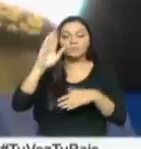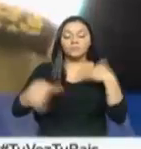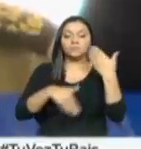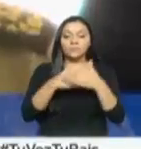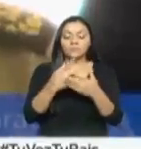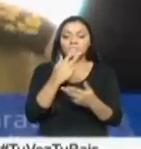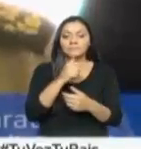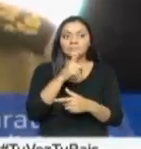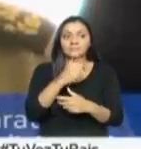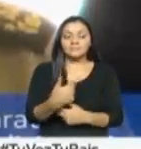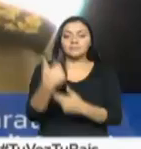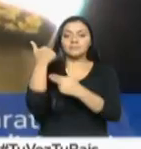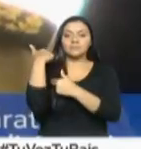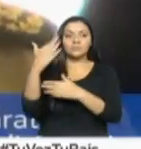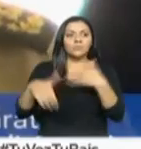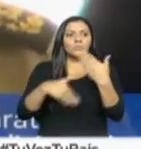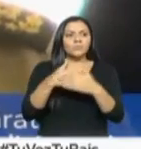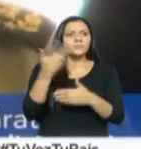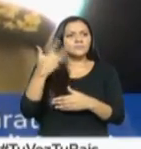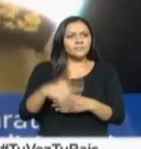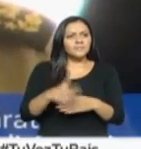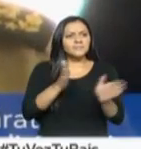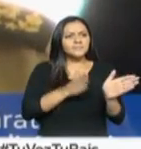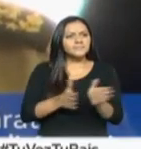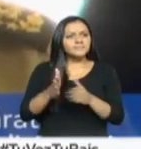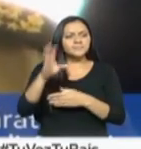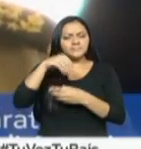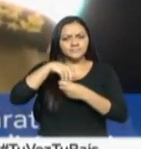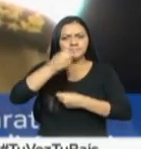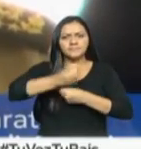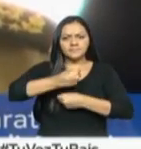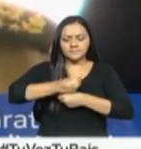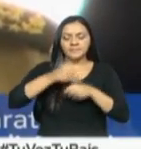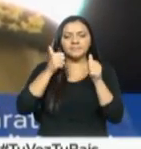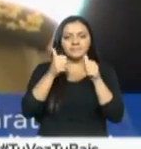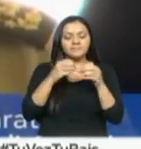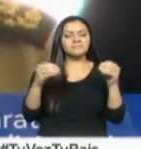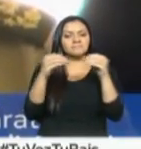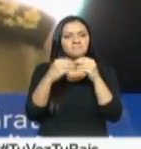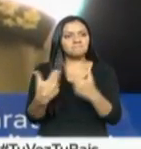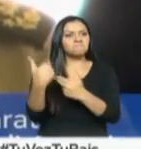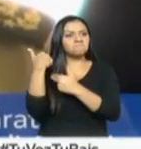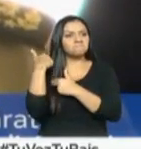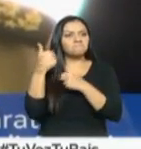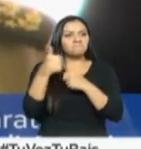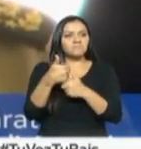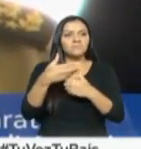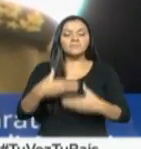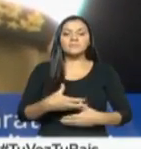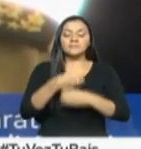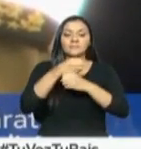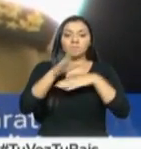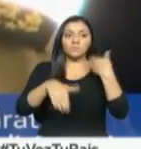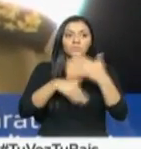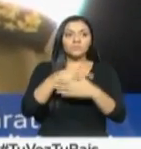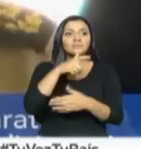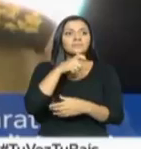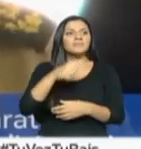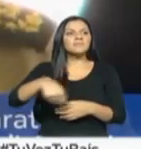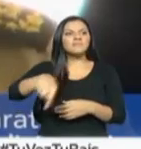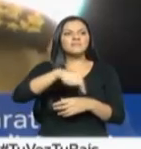que correspondió a nosotros, pues realizamos un gran trabajo, una gran tarea. La seguridad que correspondió a